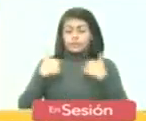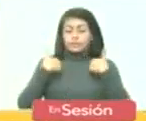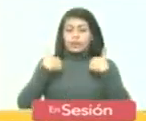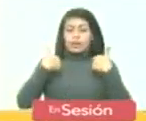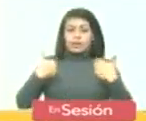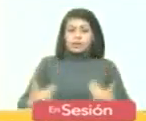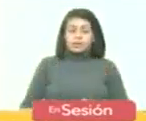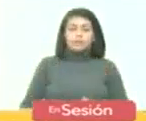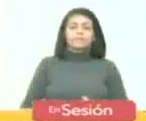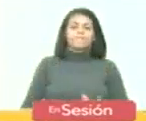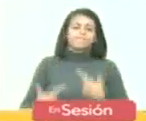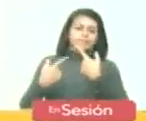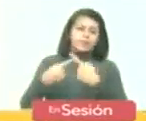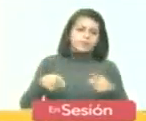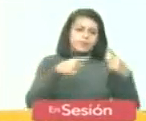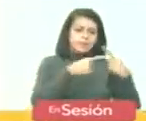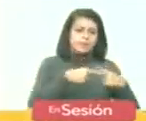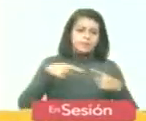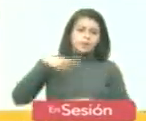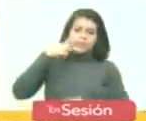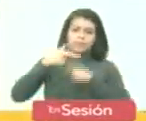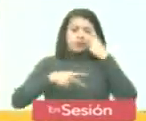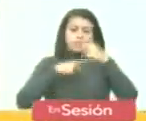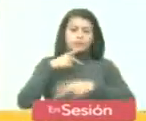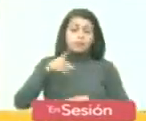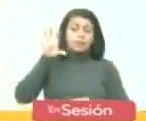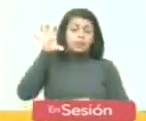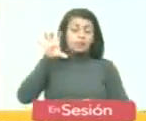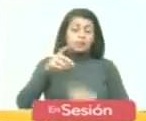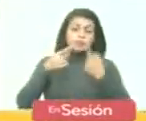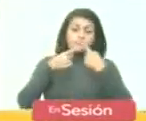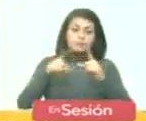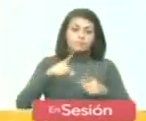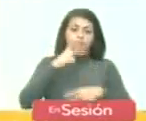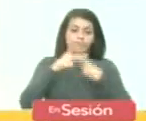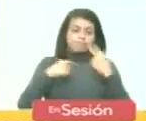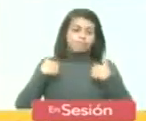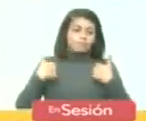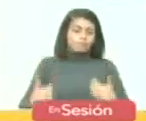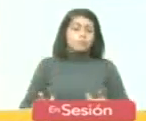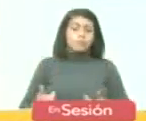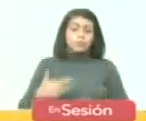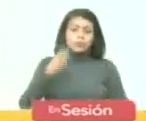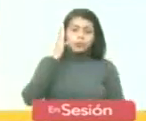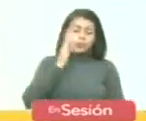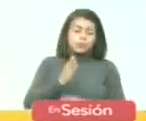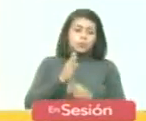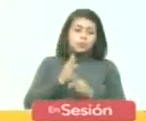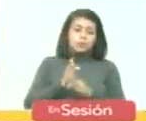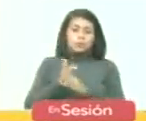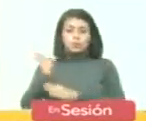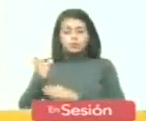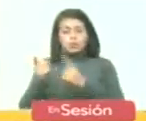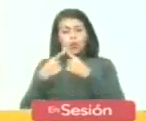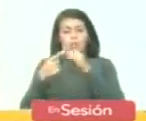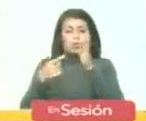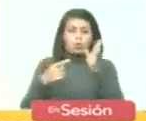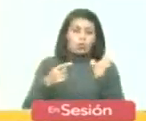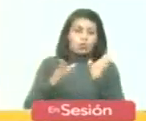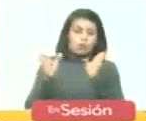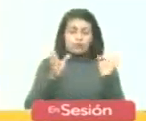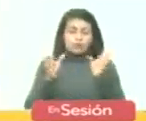de la polarización de la política en este país, la radicalización de un lado o de otro,